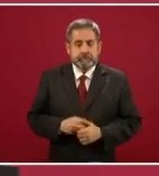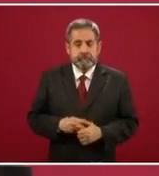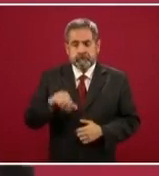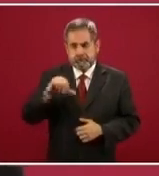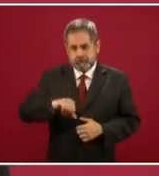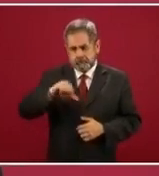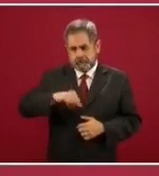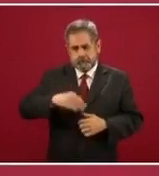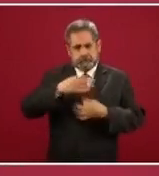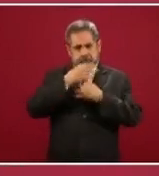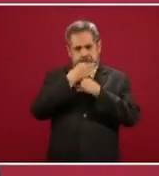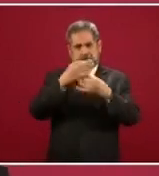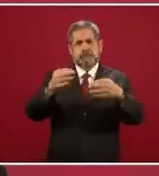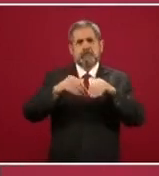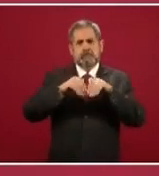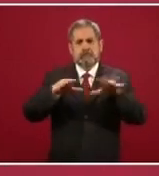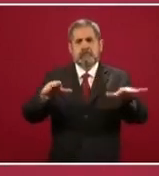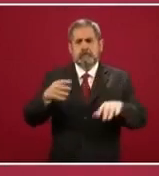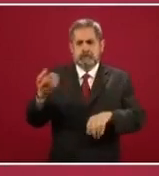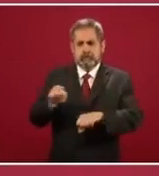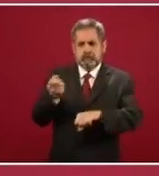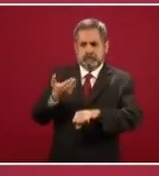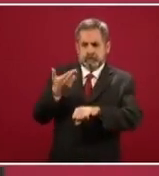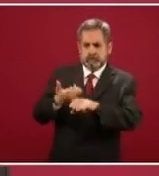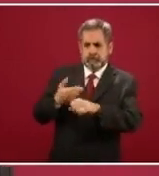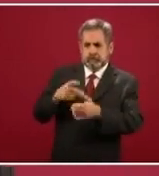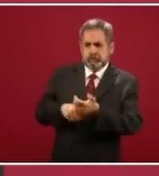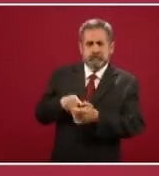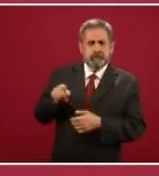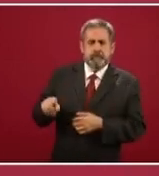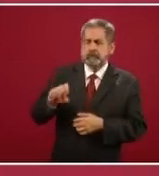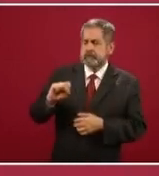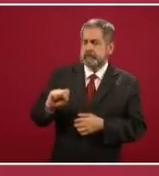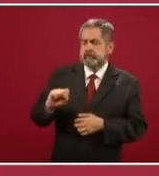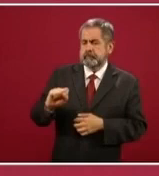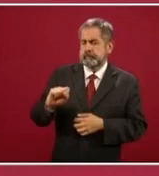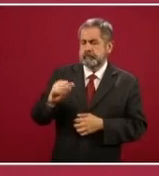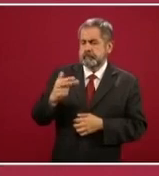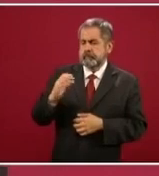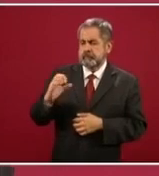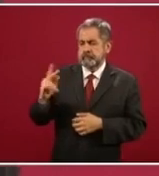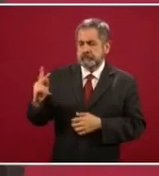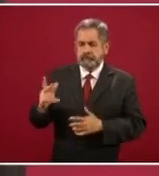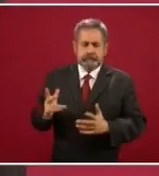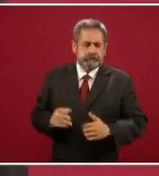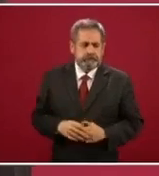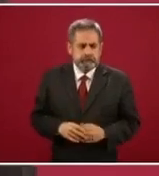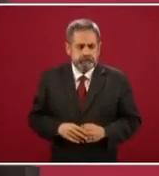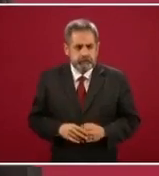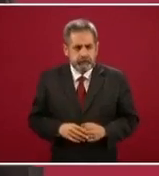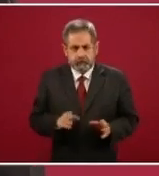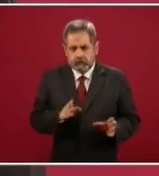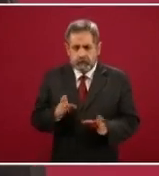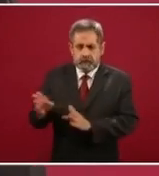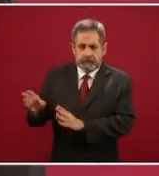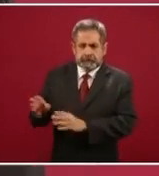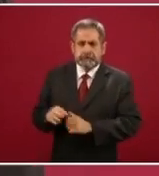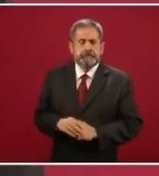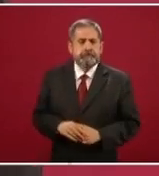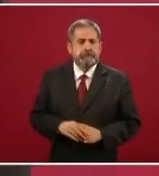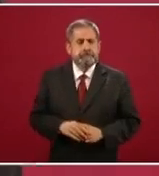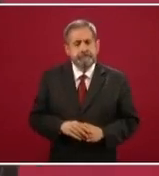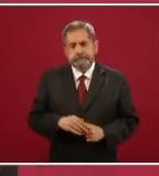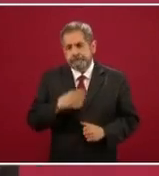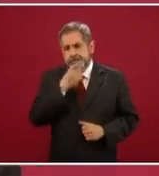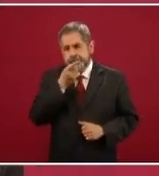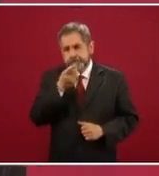les informa el secretario de Hacienda. Por otro lado,